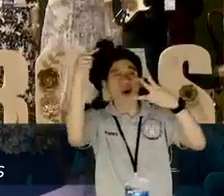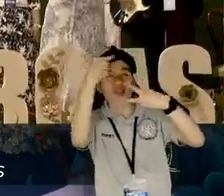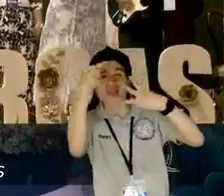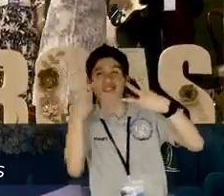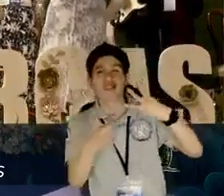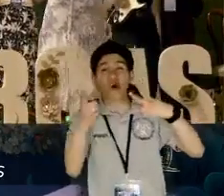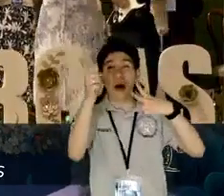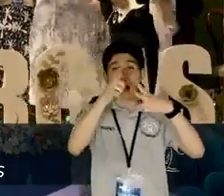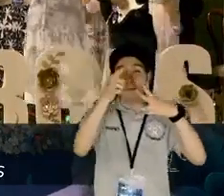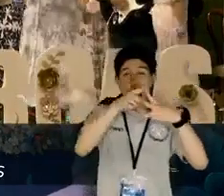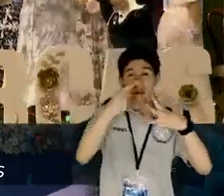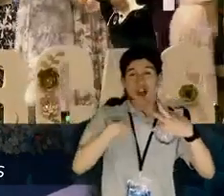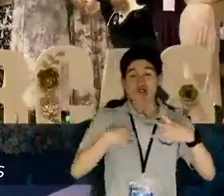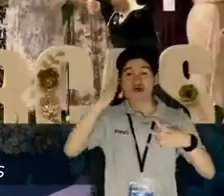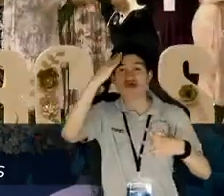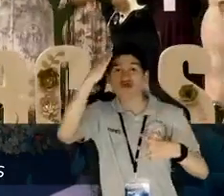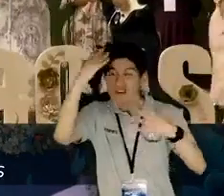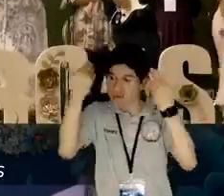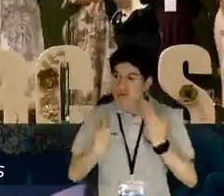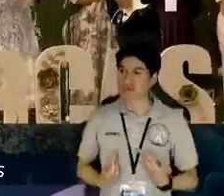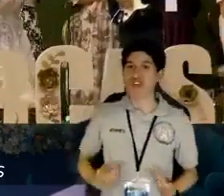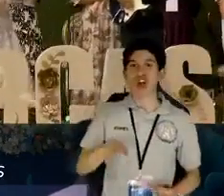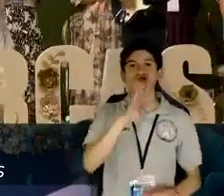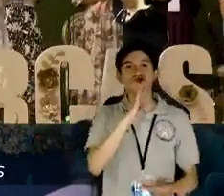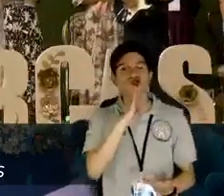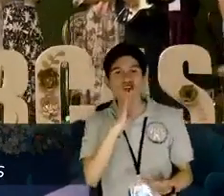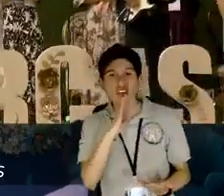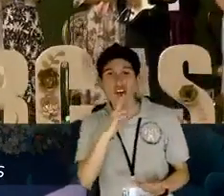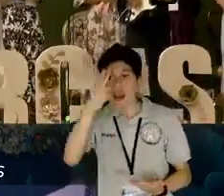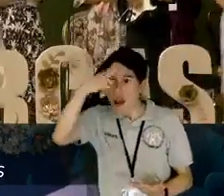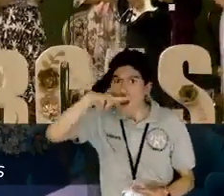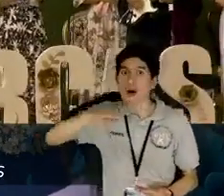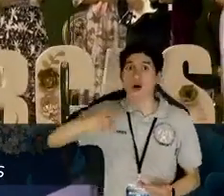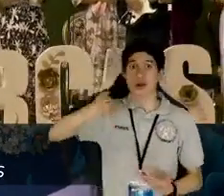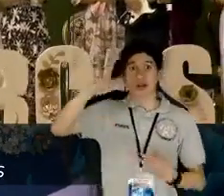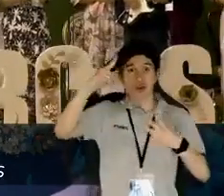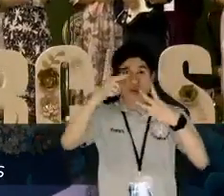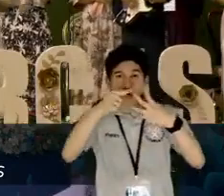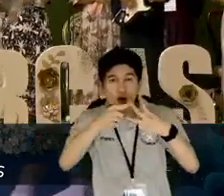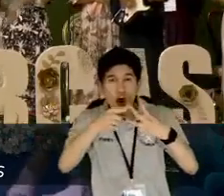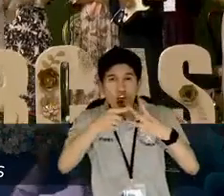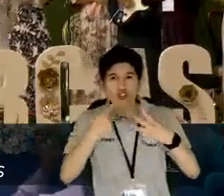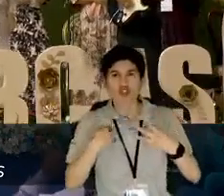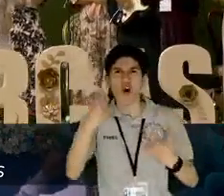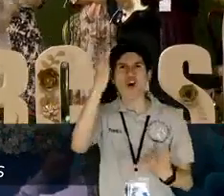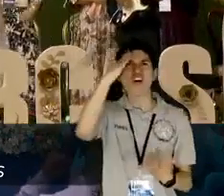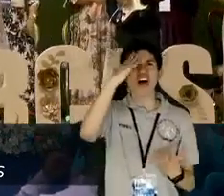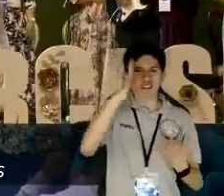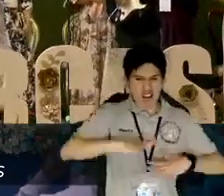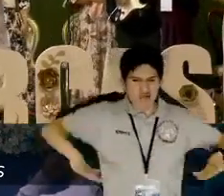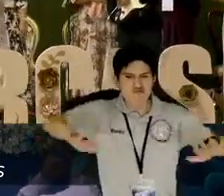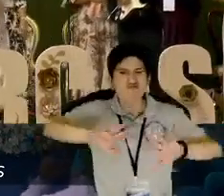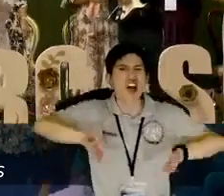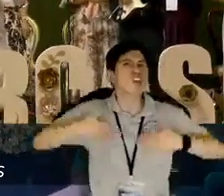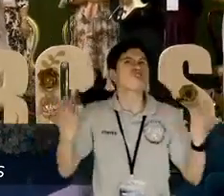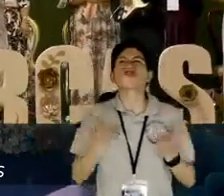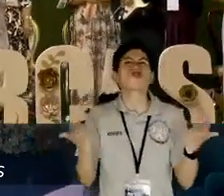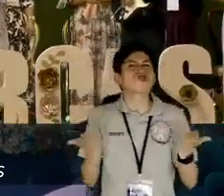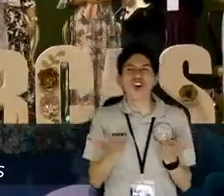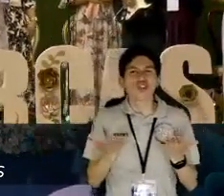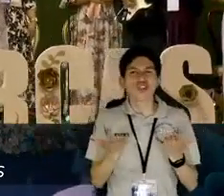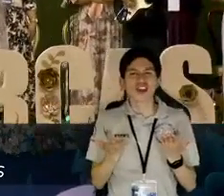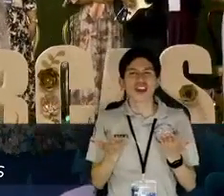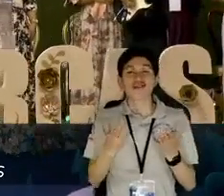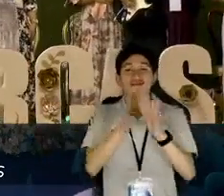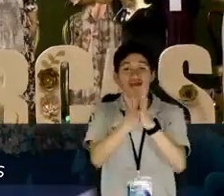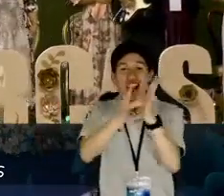quién soy. Yo soy hijo de Dios, soy hija de Dios. Dos, debo saber dónde estoy. Y la palabra dice: porque